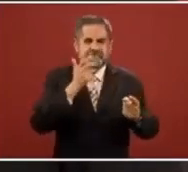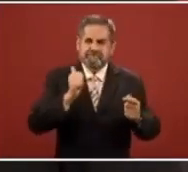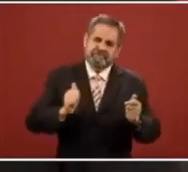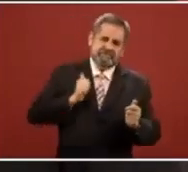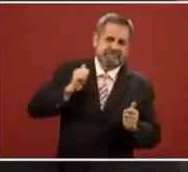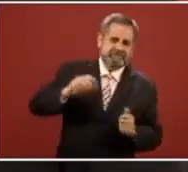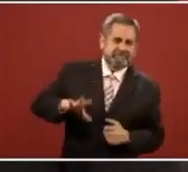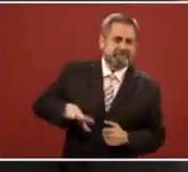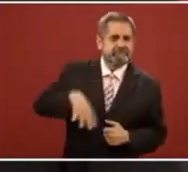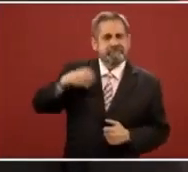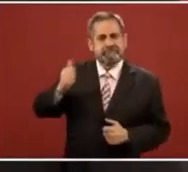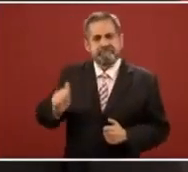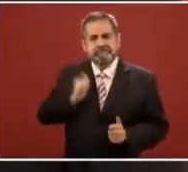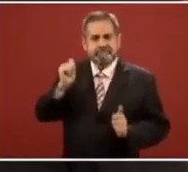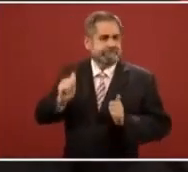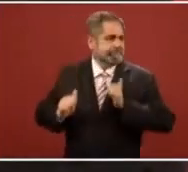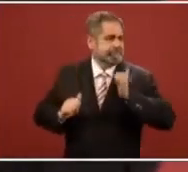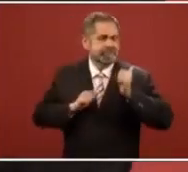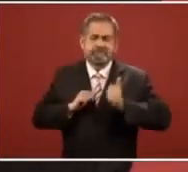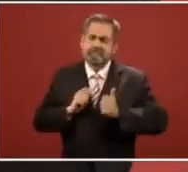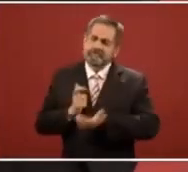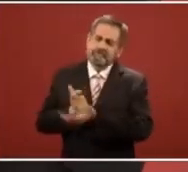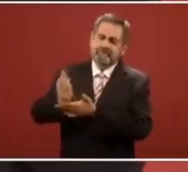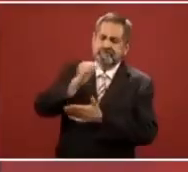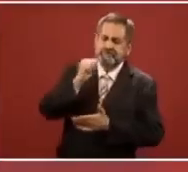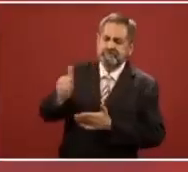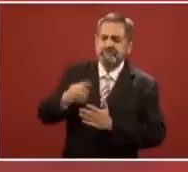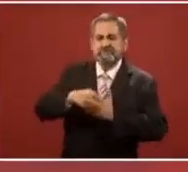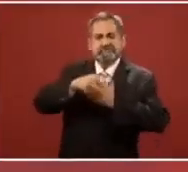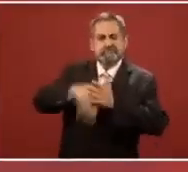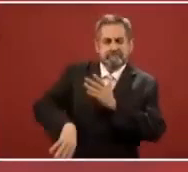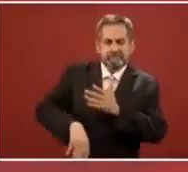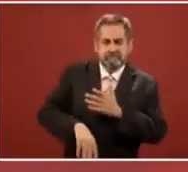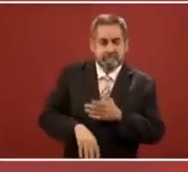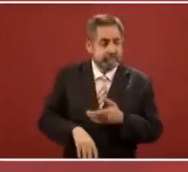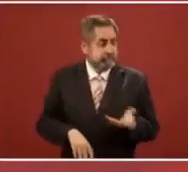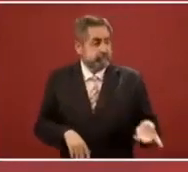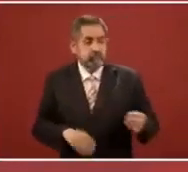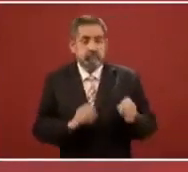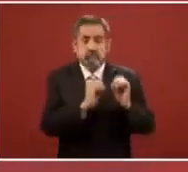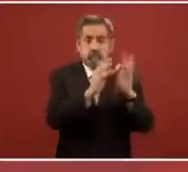abusaban y con despachos,